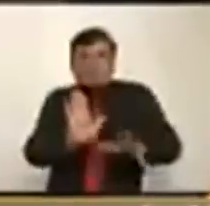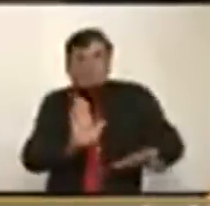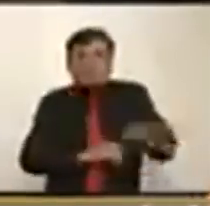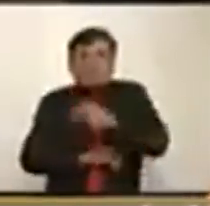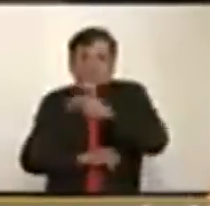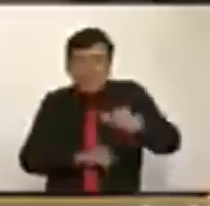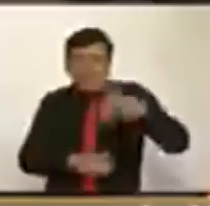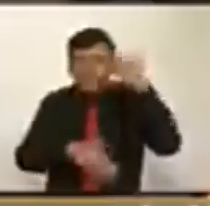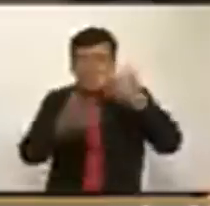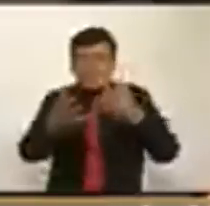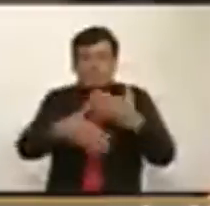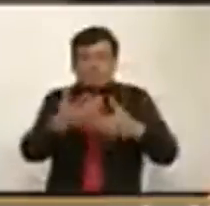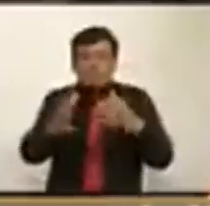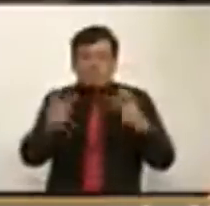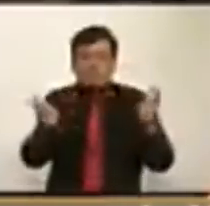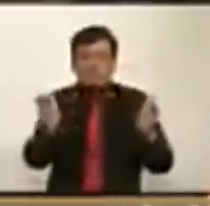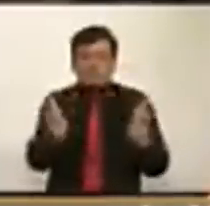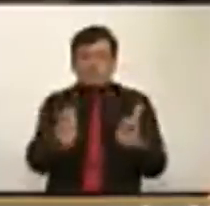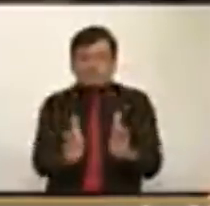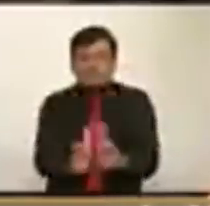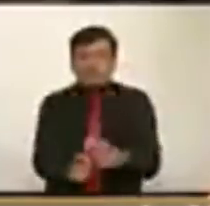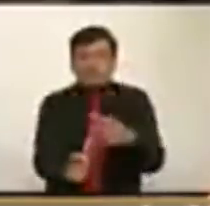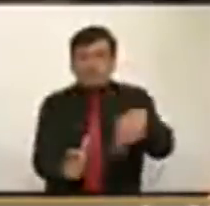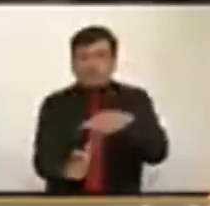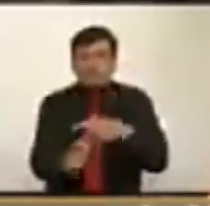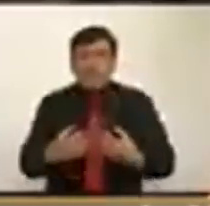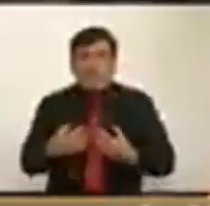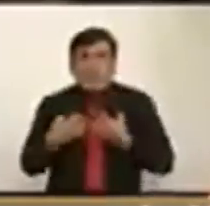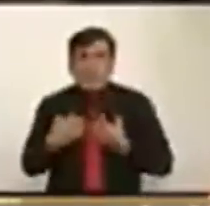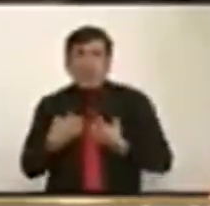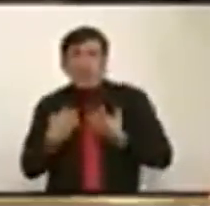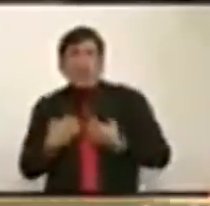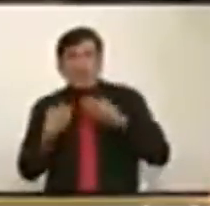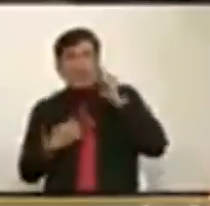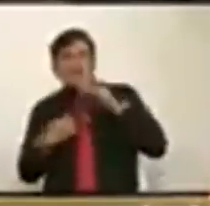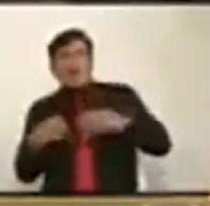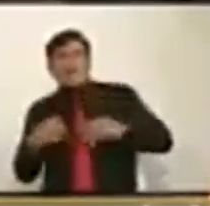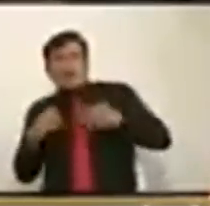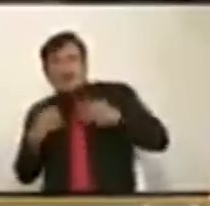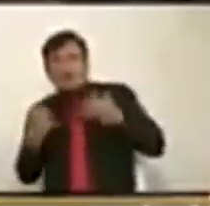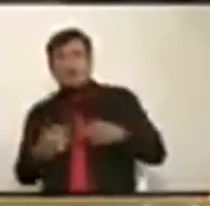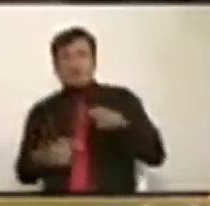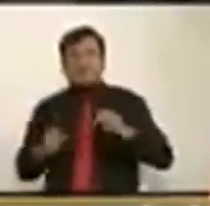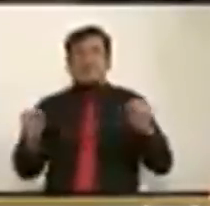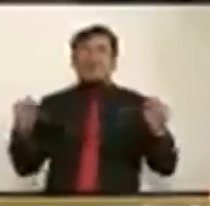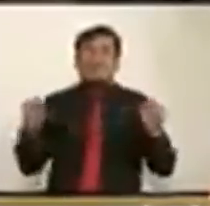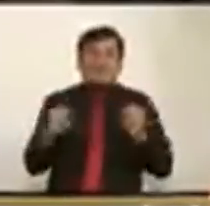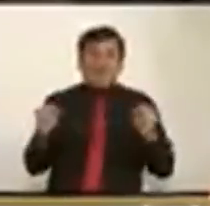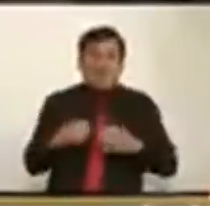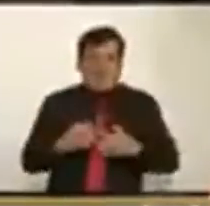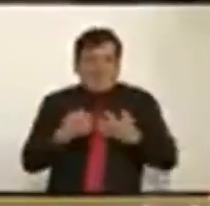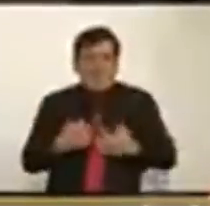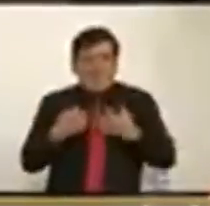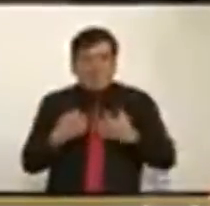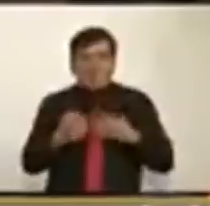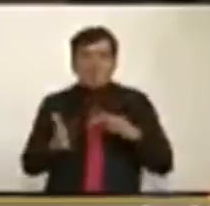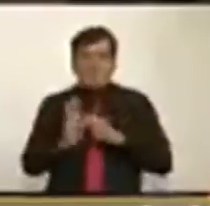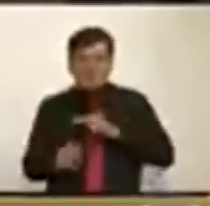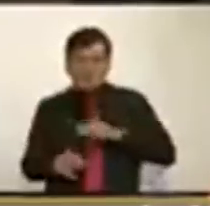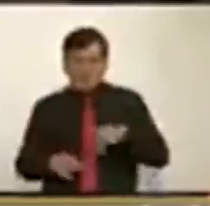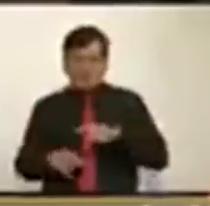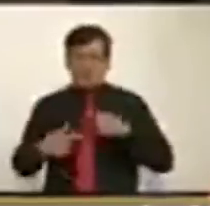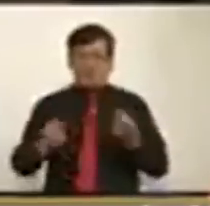de extinguirse, pues se llena de miedo. Y el miedo se convierte en un factor de triunfo electoral.